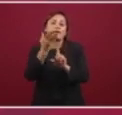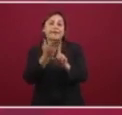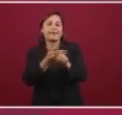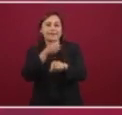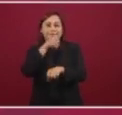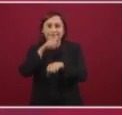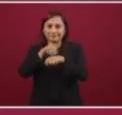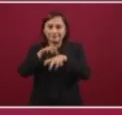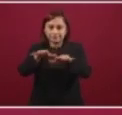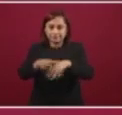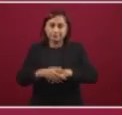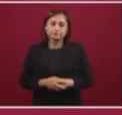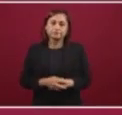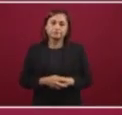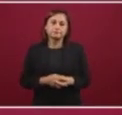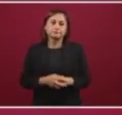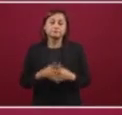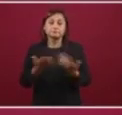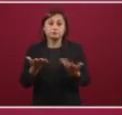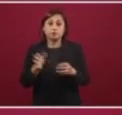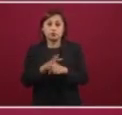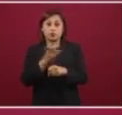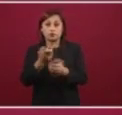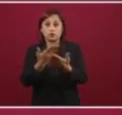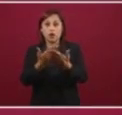seriedad, con honestidad.